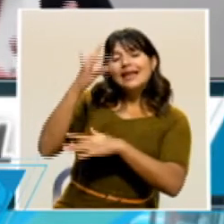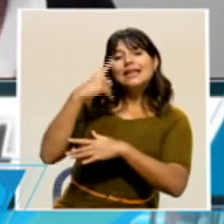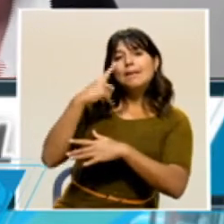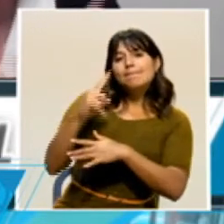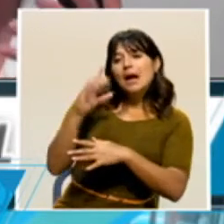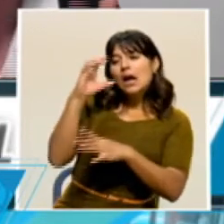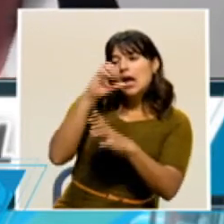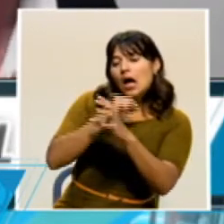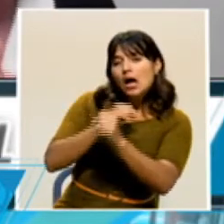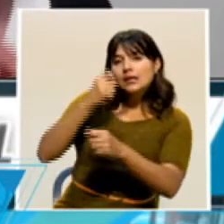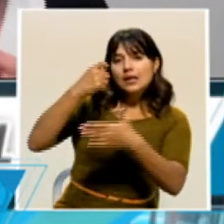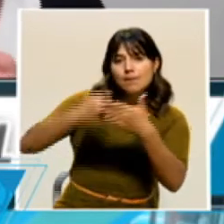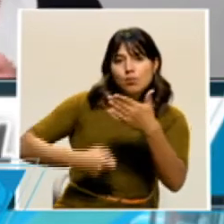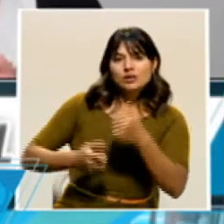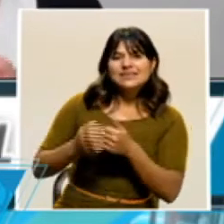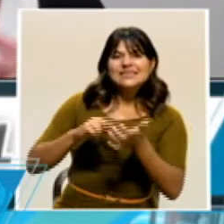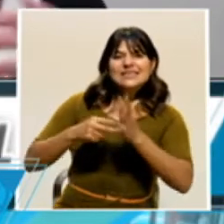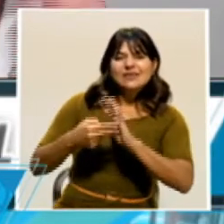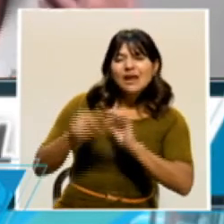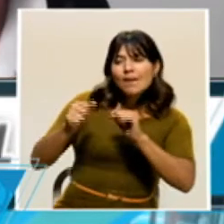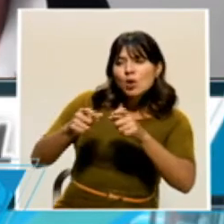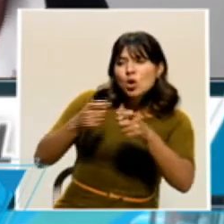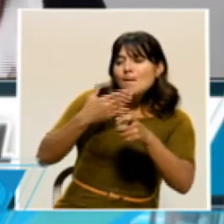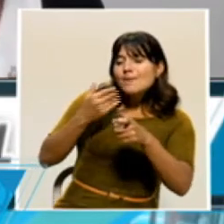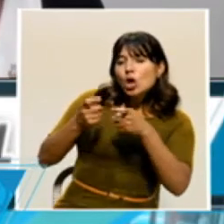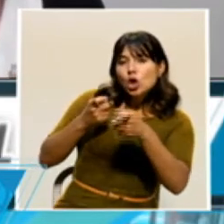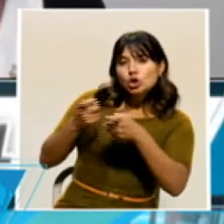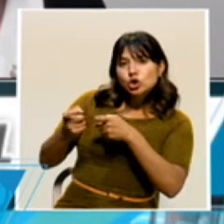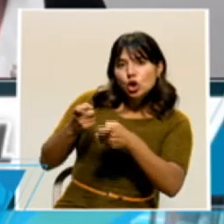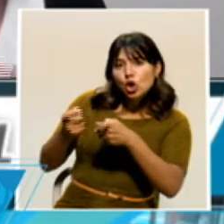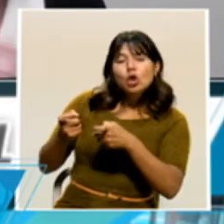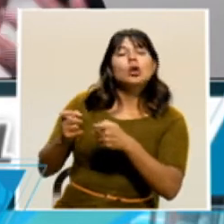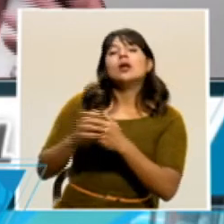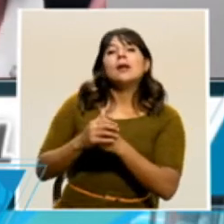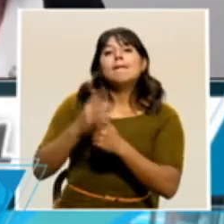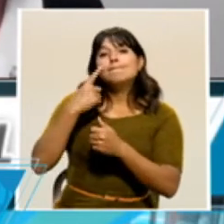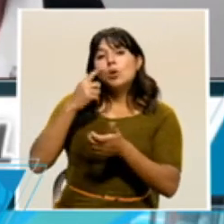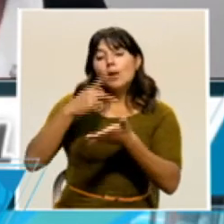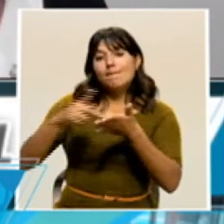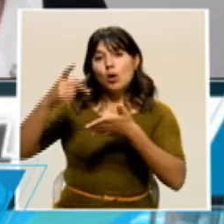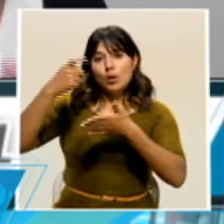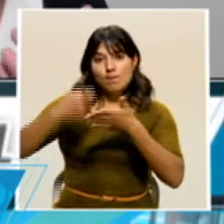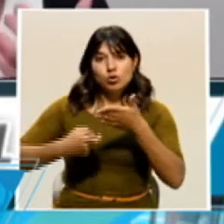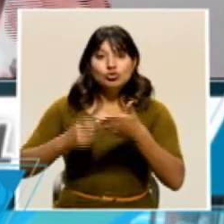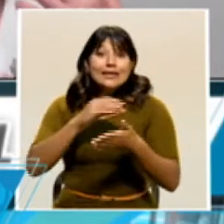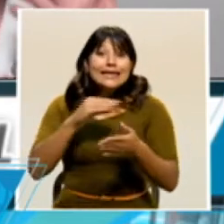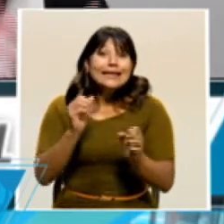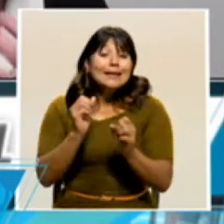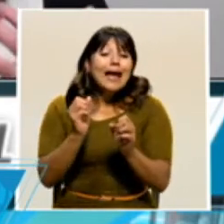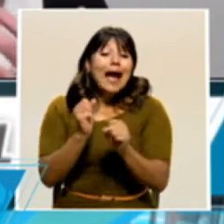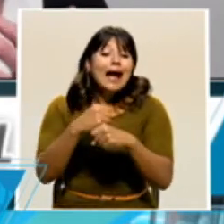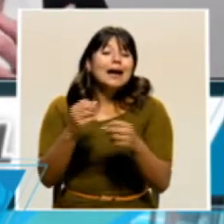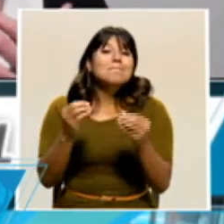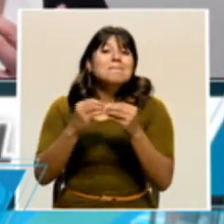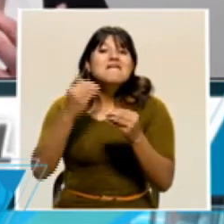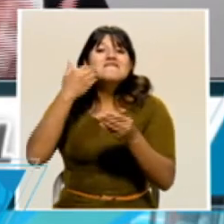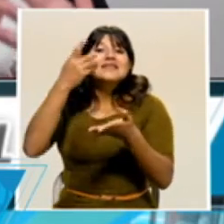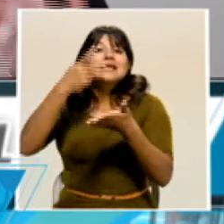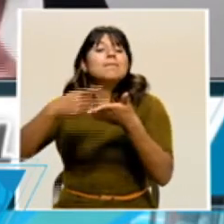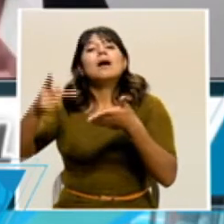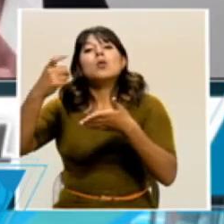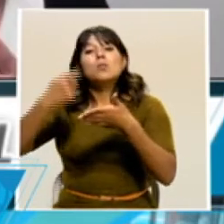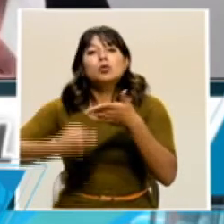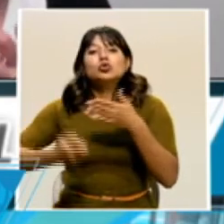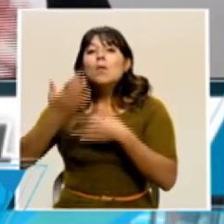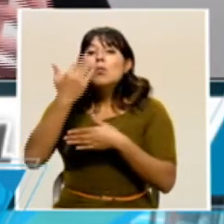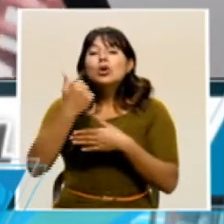mayor seguimiento a los contribuyentes, también para que se facilite el pago de los impuestos, porque muchas de las personas que